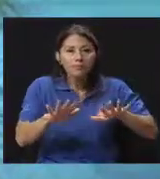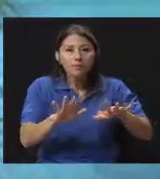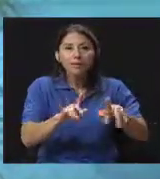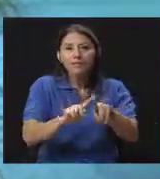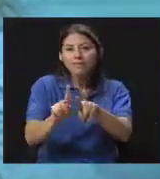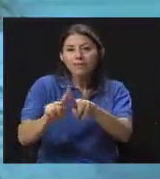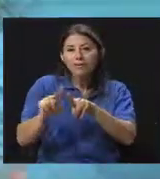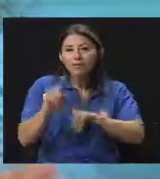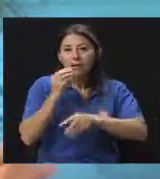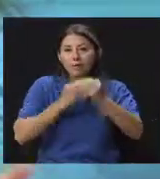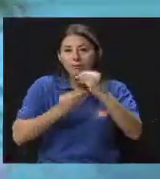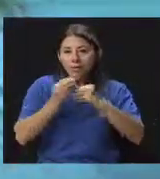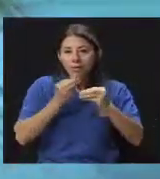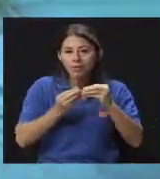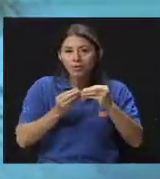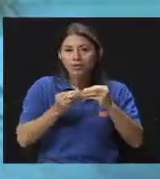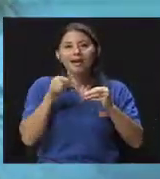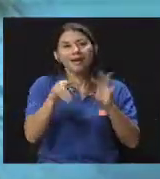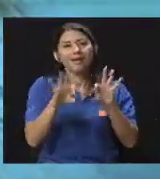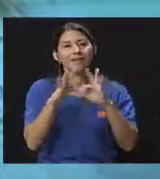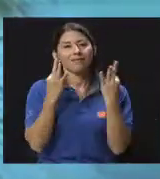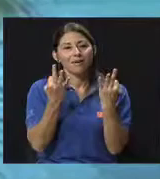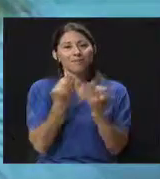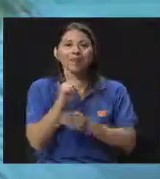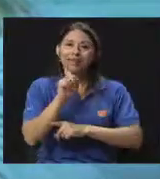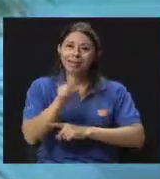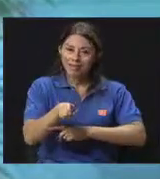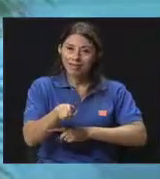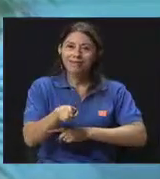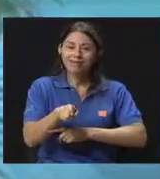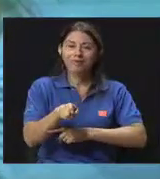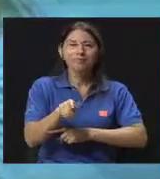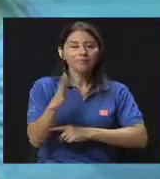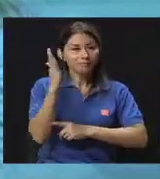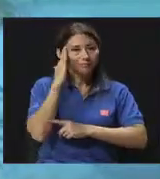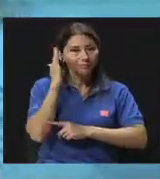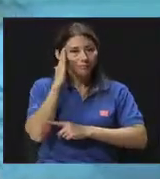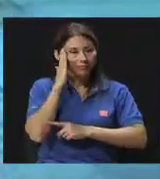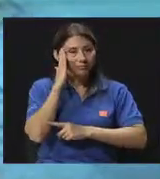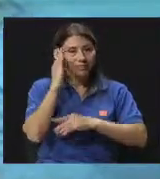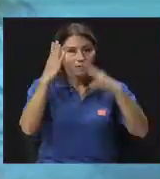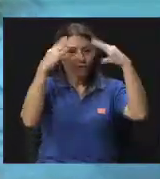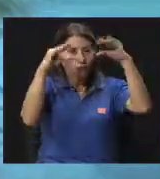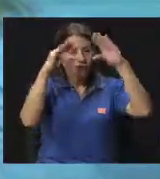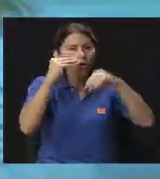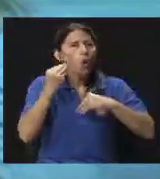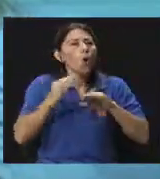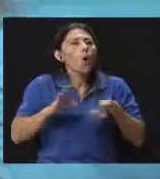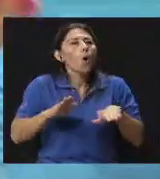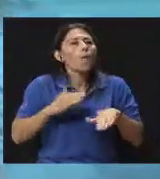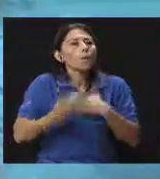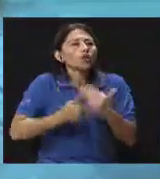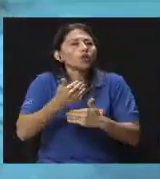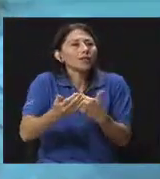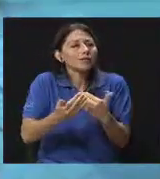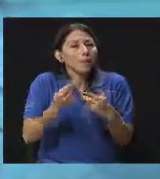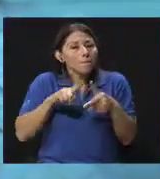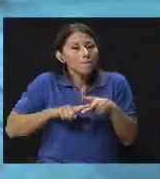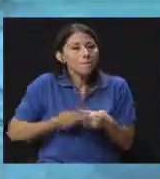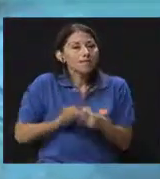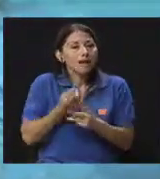ciertos alimentos, y de ahí que la familia tenga que tener cierta orientación sobre cómo hacer ese proceso de introducción de